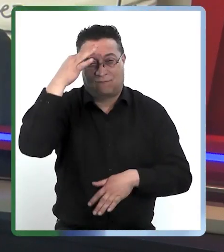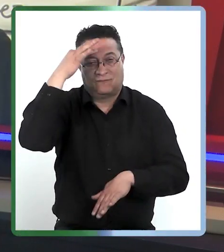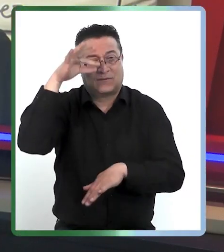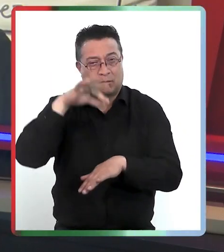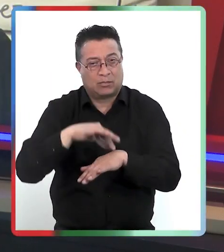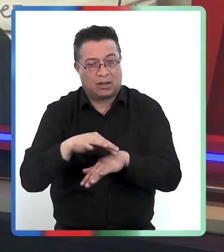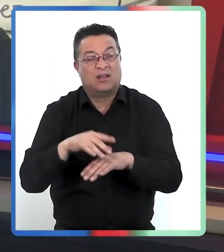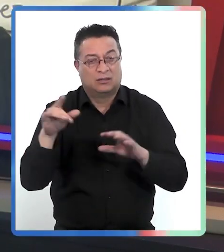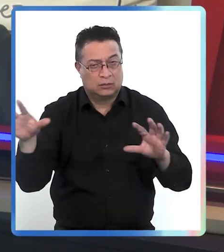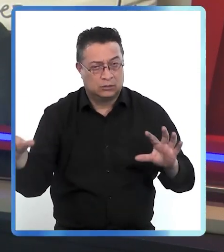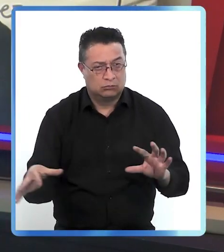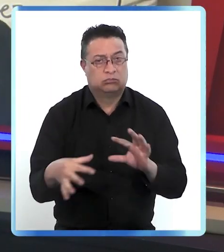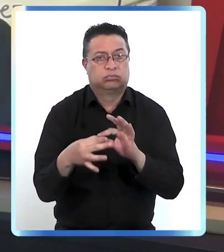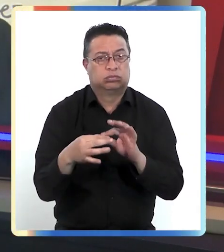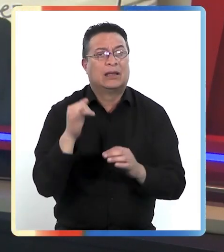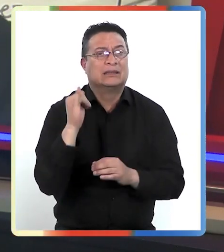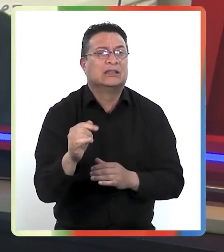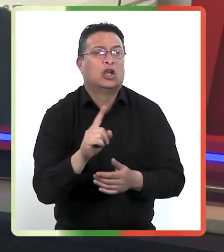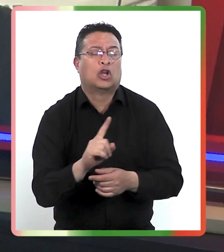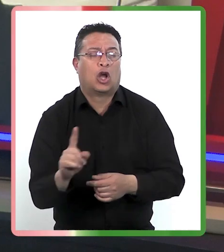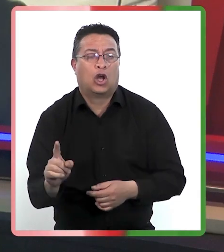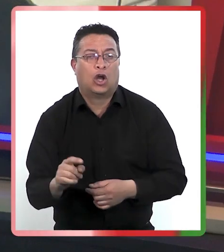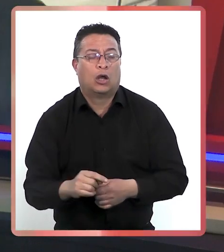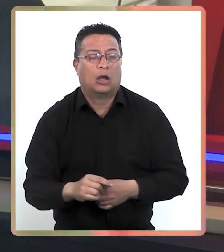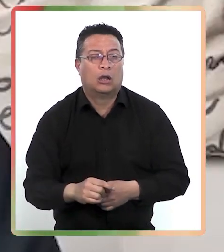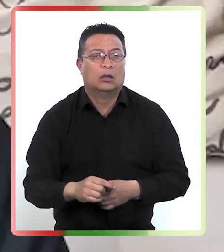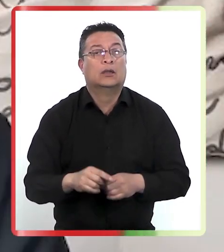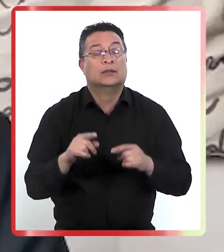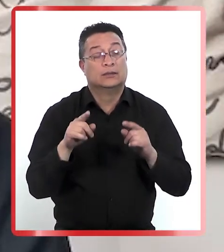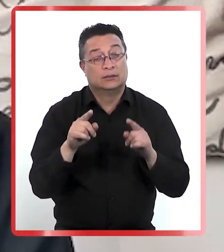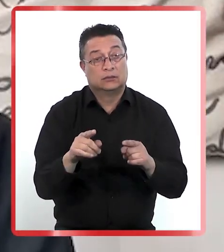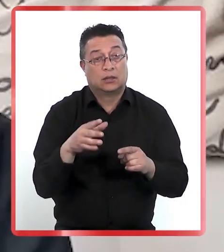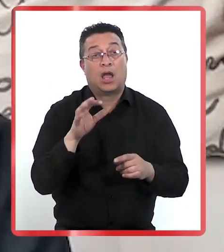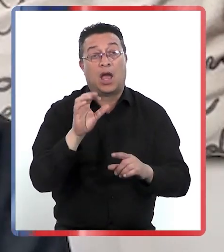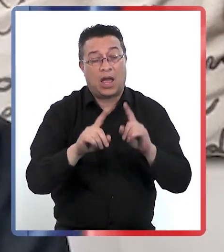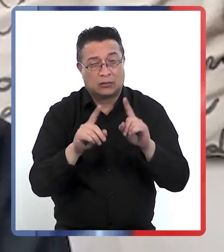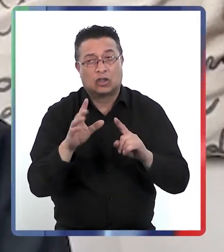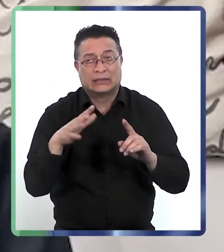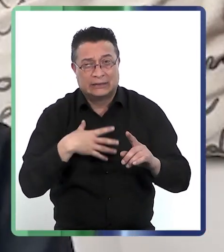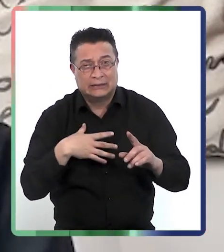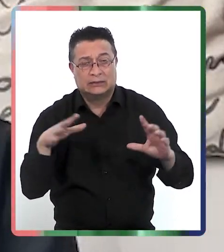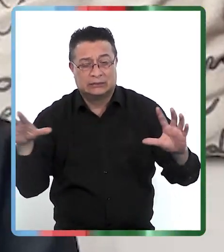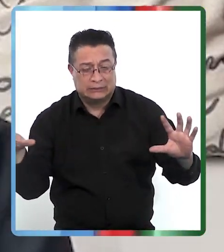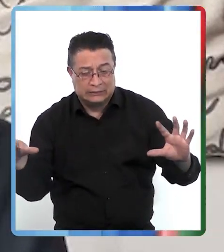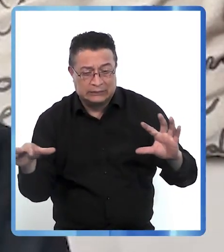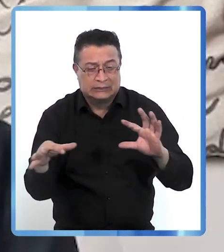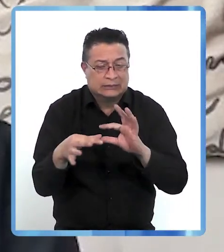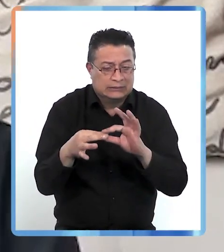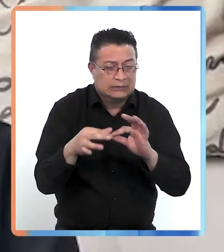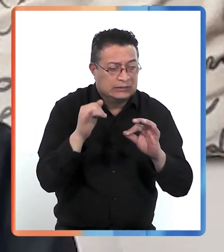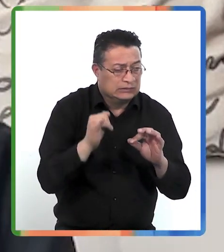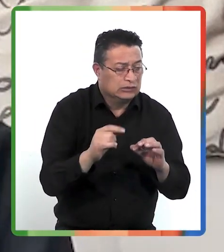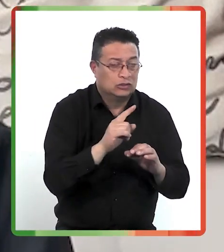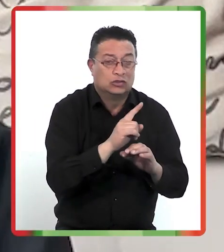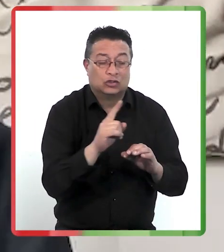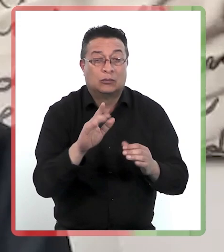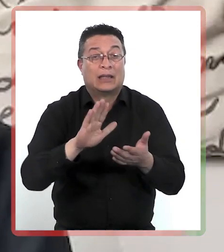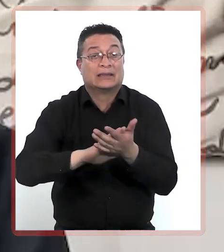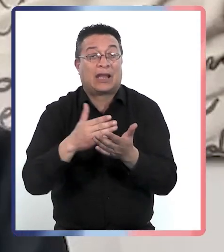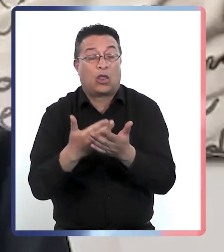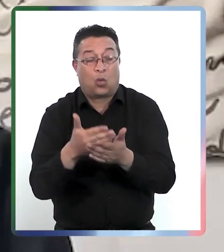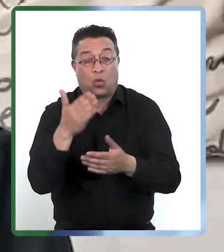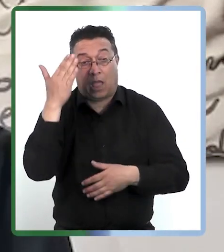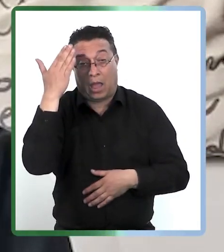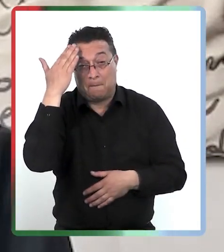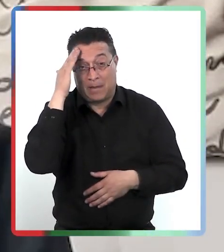enfermedad. ¿Tendrá alguna relación? ¿Será cierto eso? Estudios que han tratado de unir y que de hecho unen las enfermedades de